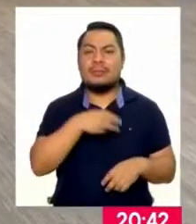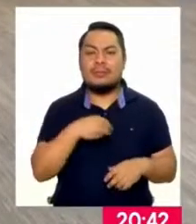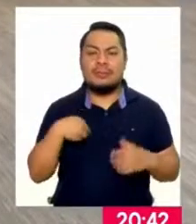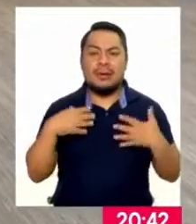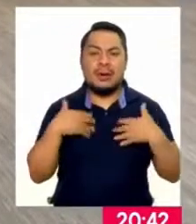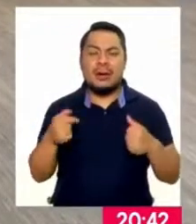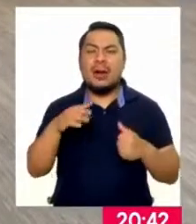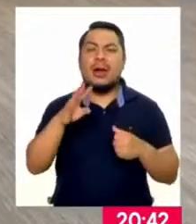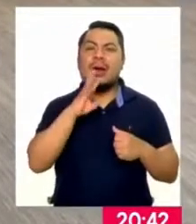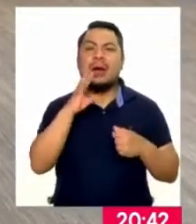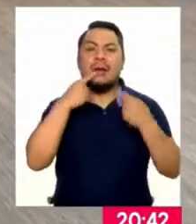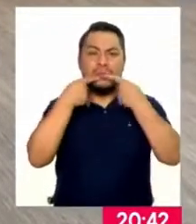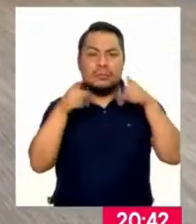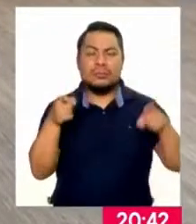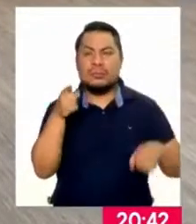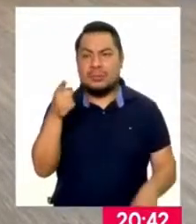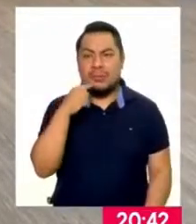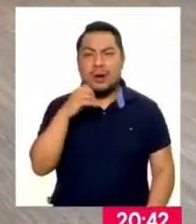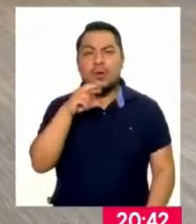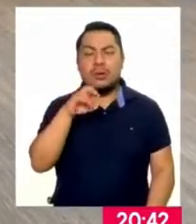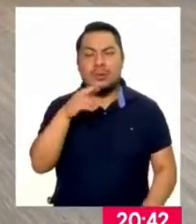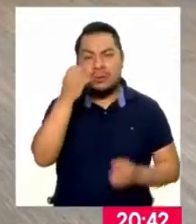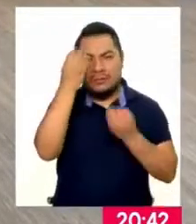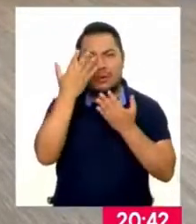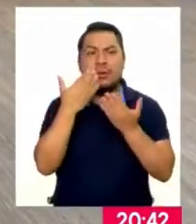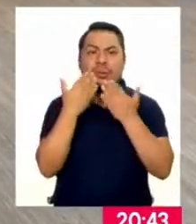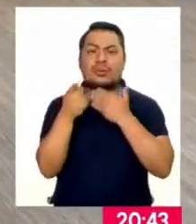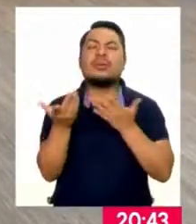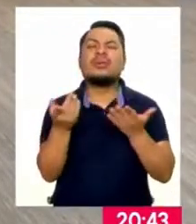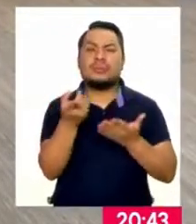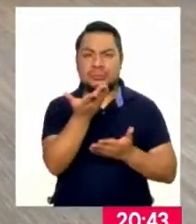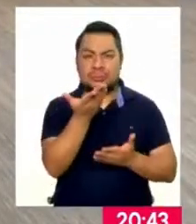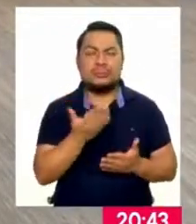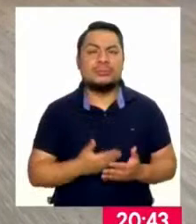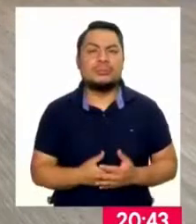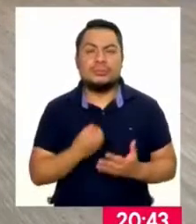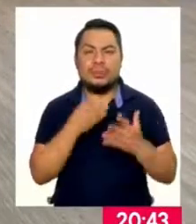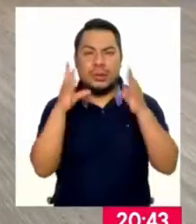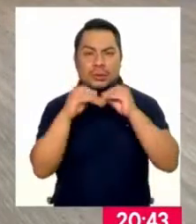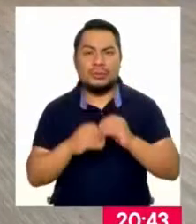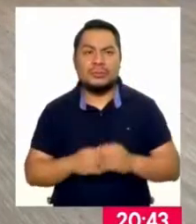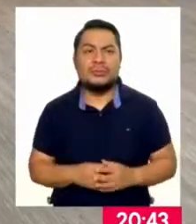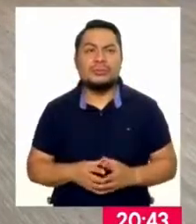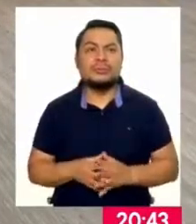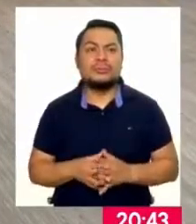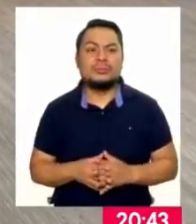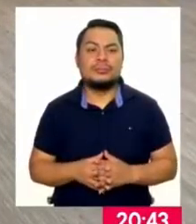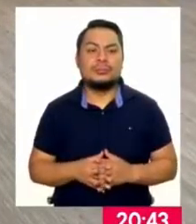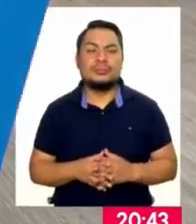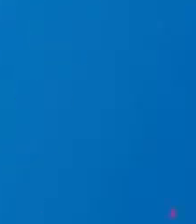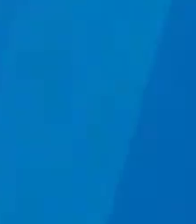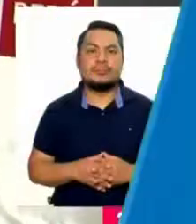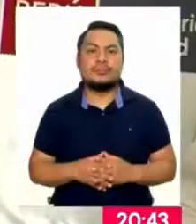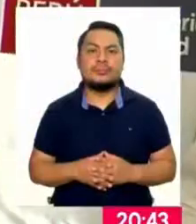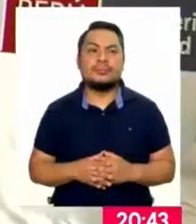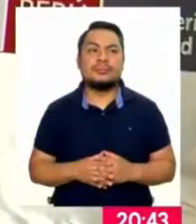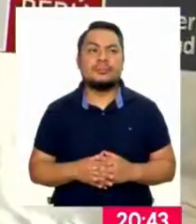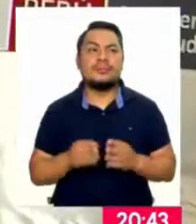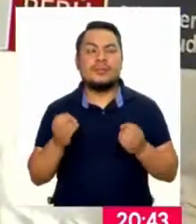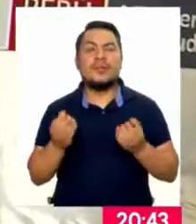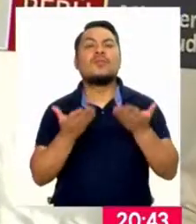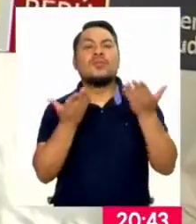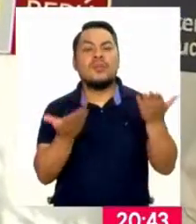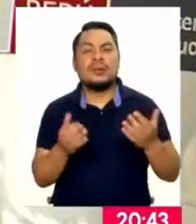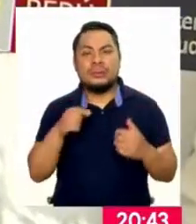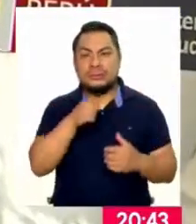salud hay una conferencia de prensa y nuestro compañero Omar Figueroa nos va a contar Cuál es el punto Omar Cómo estás Muy buenas noches Cómo